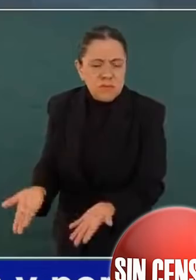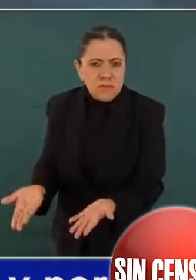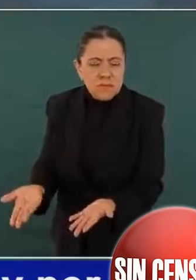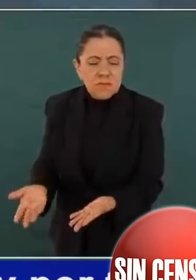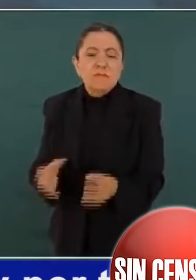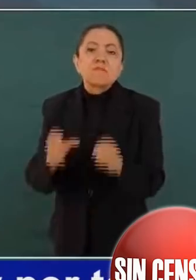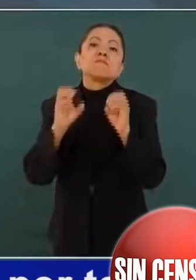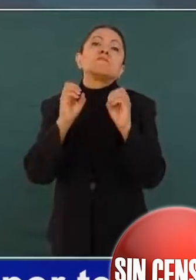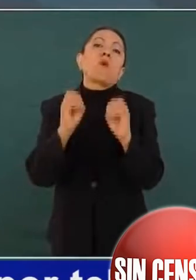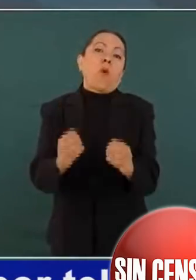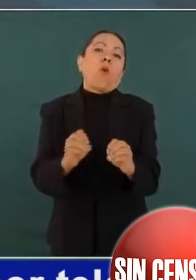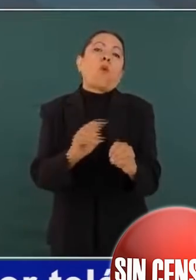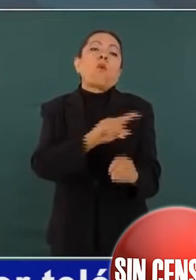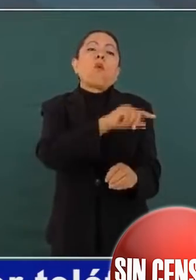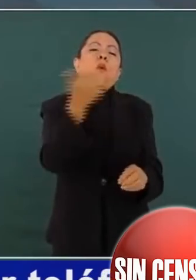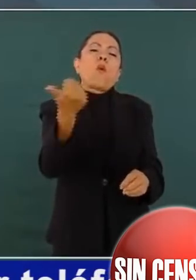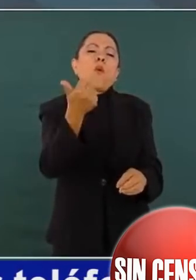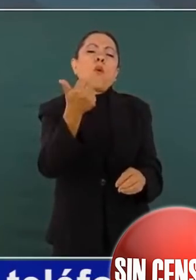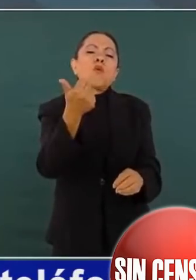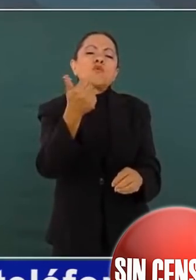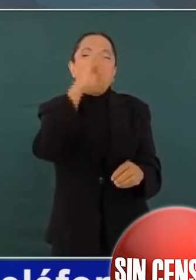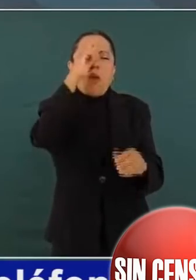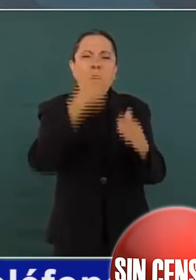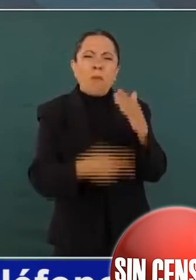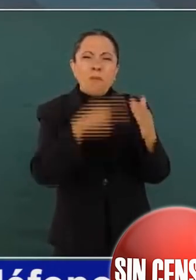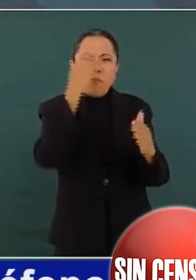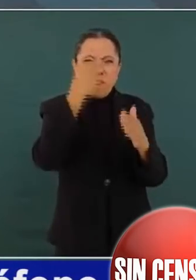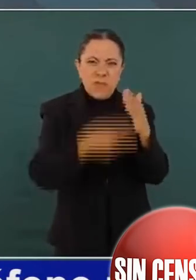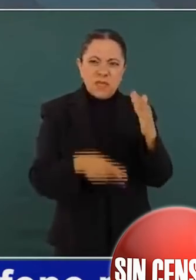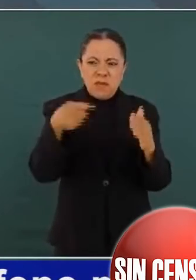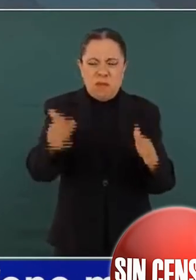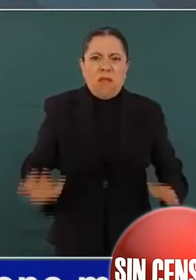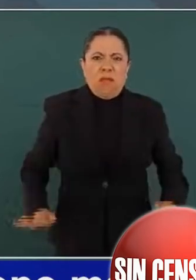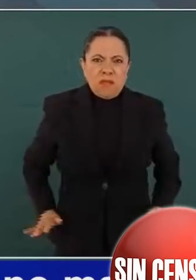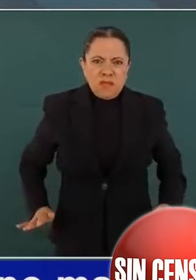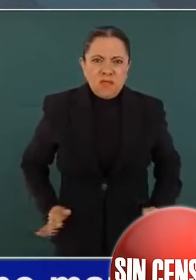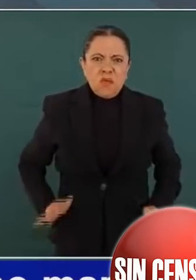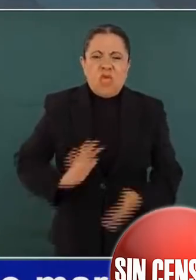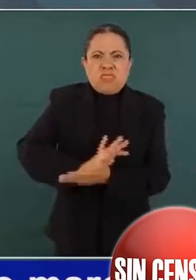de una actitud discriminatoria o racista.